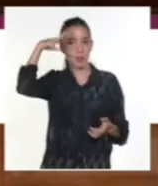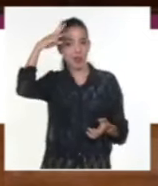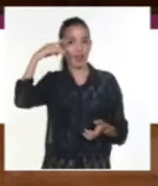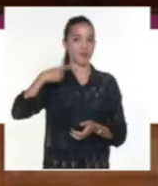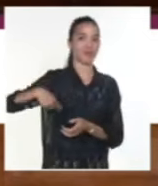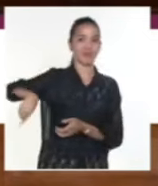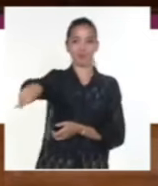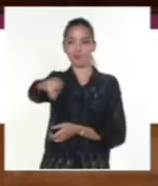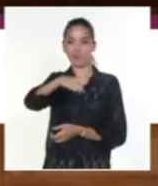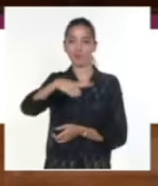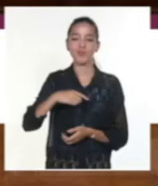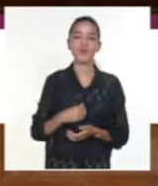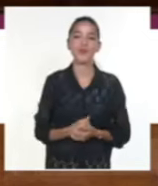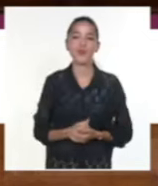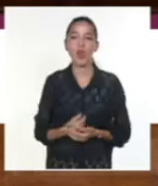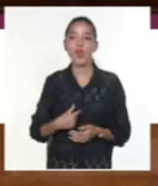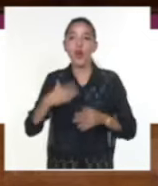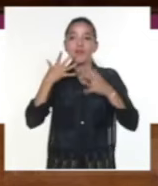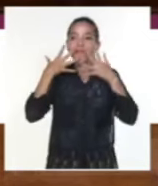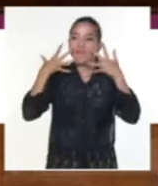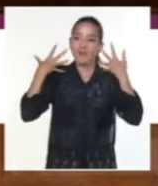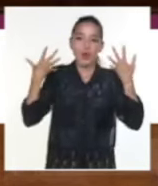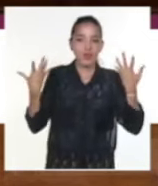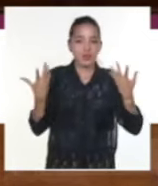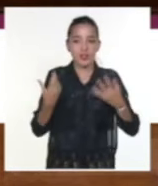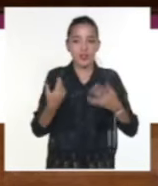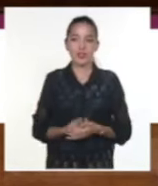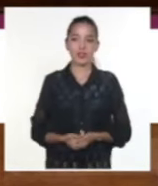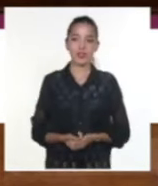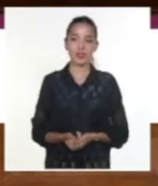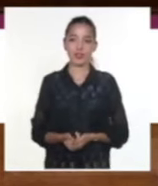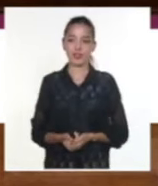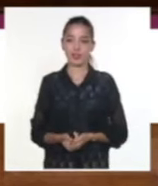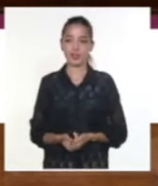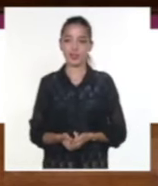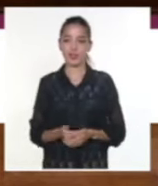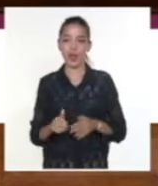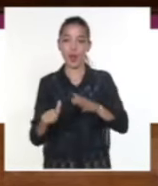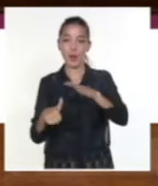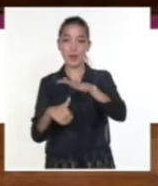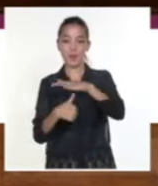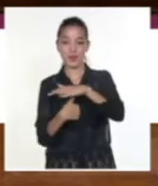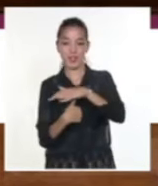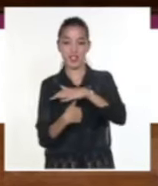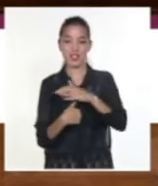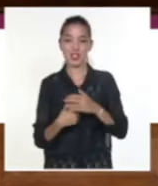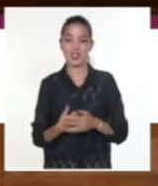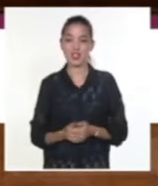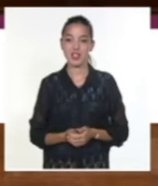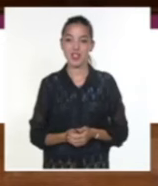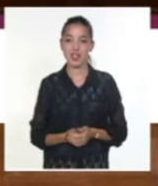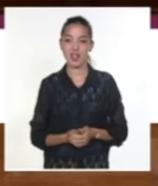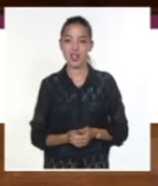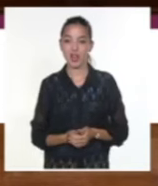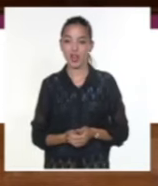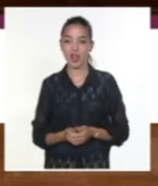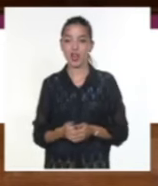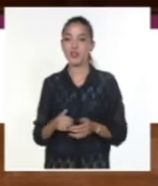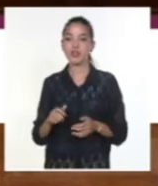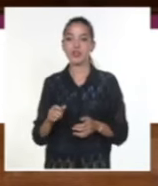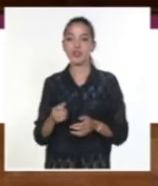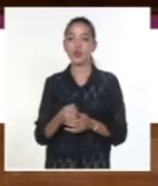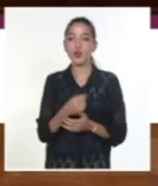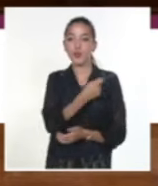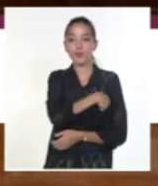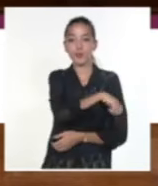muy contento, orgulloso de ser el presidente de un pueblo ejemplar, el